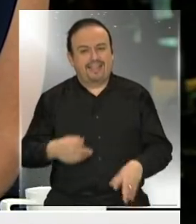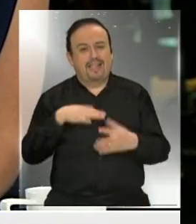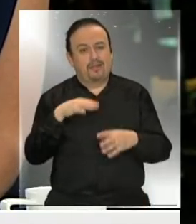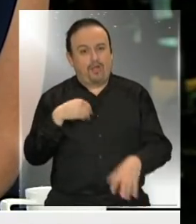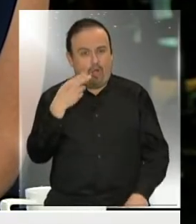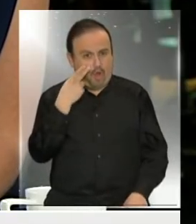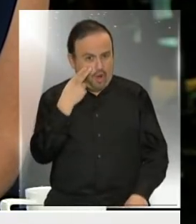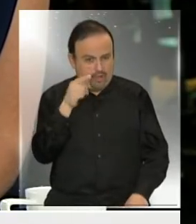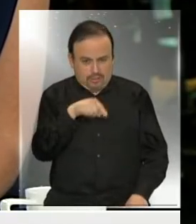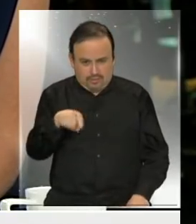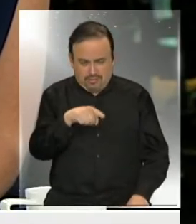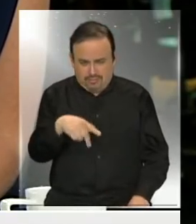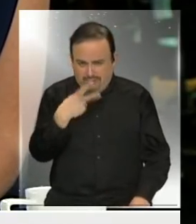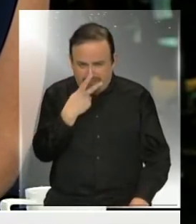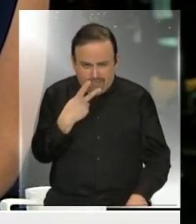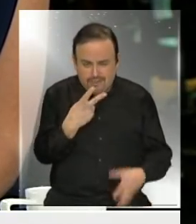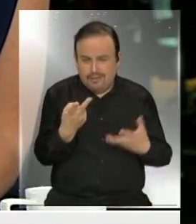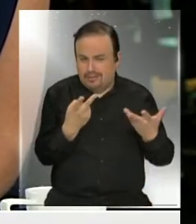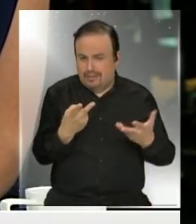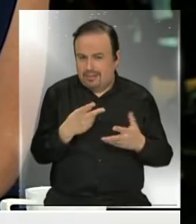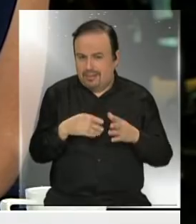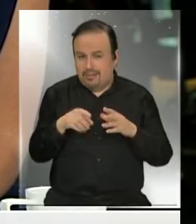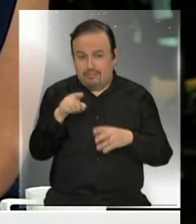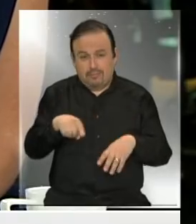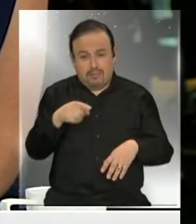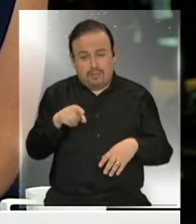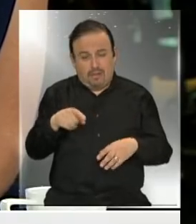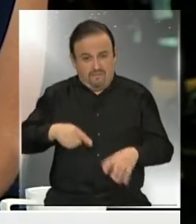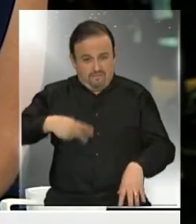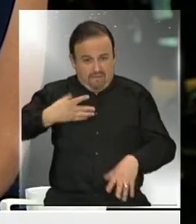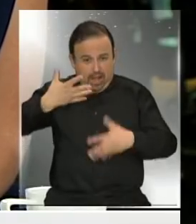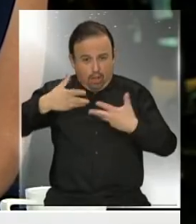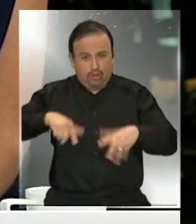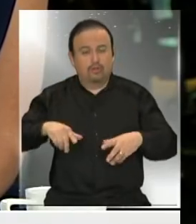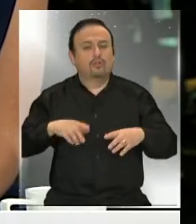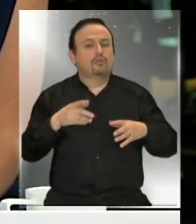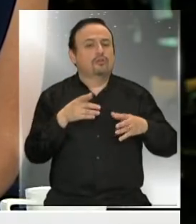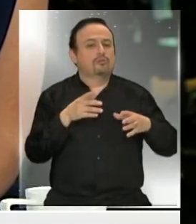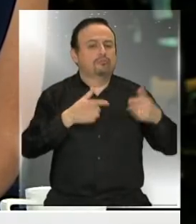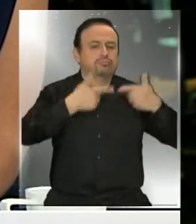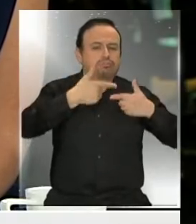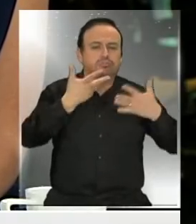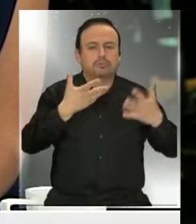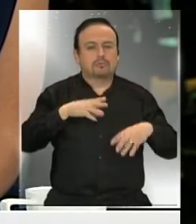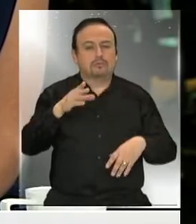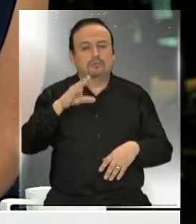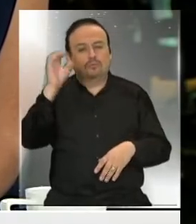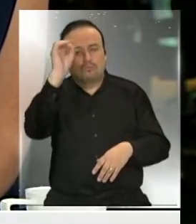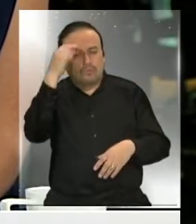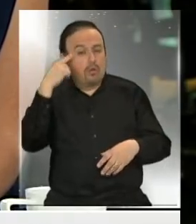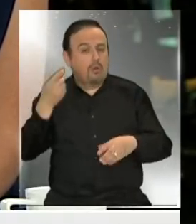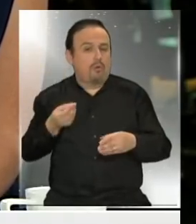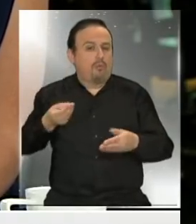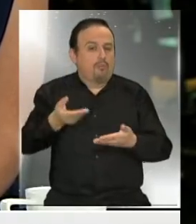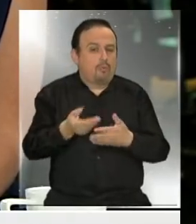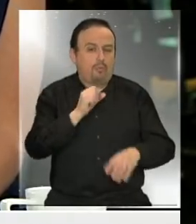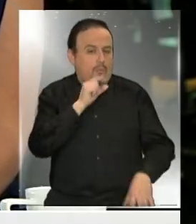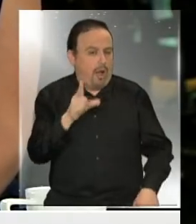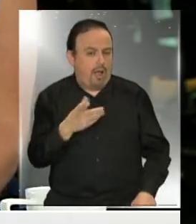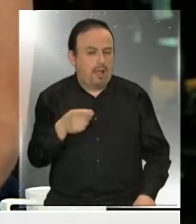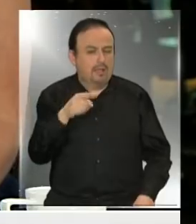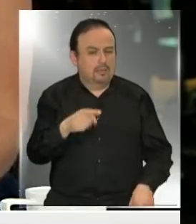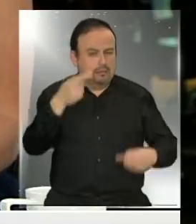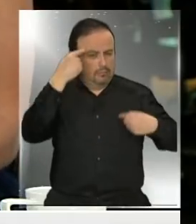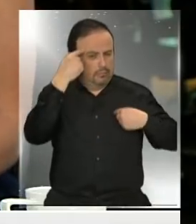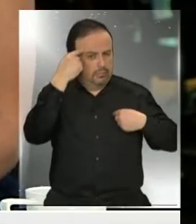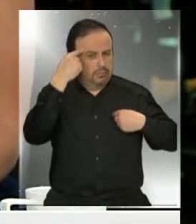visión sobre lo que está ocurriendo más que valorar lo que está ocurriendo en términos políticos conocer cuáles son sus aportes en esta materia sí y sus